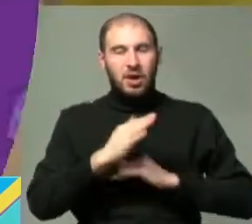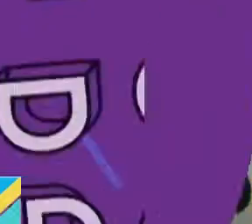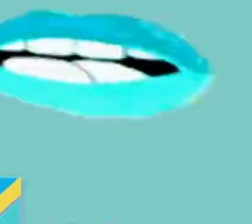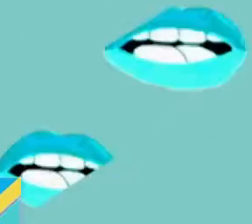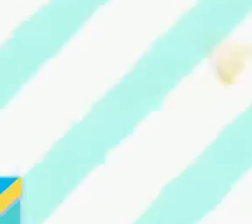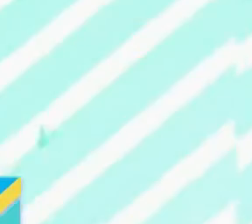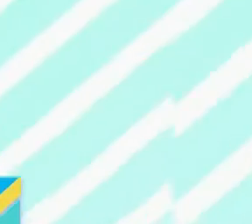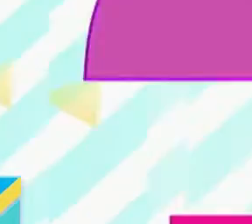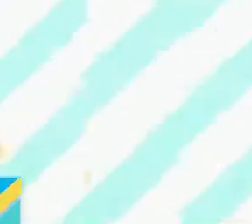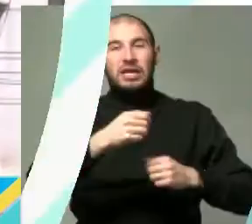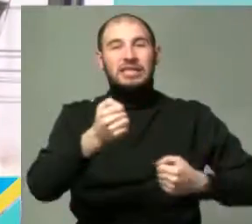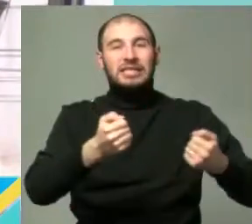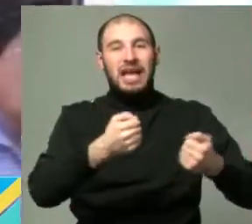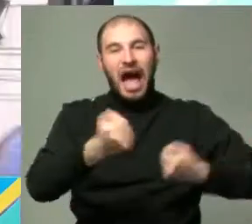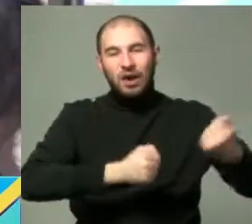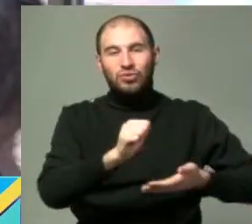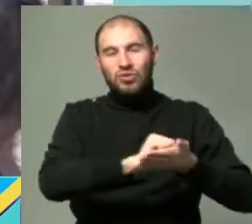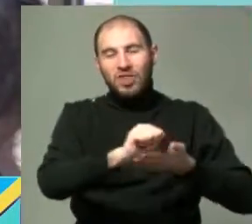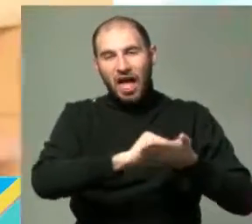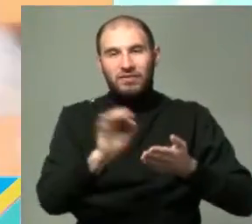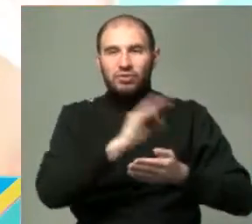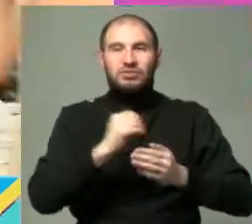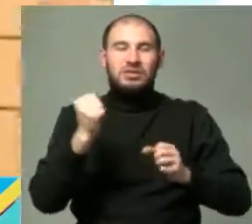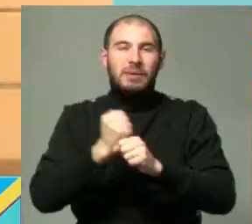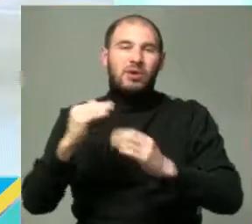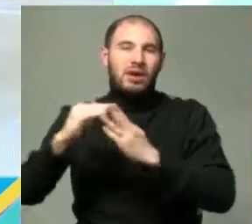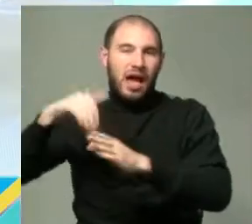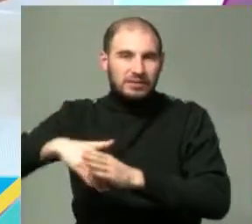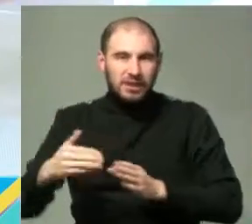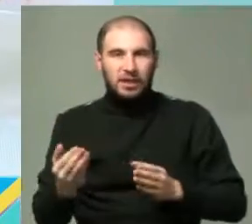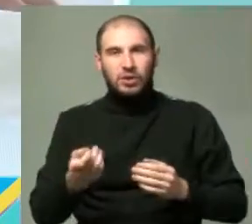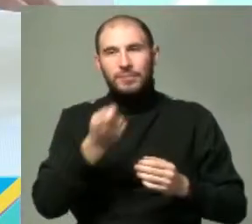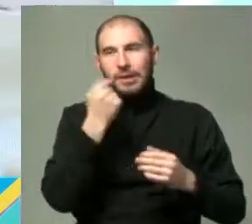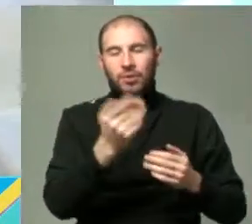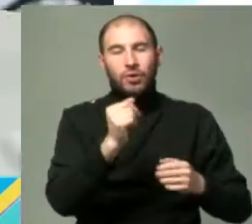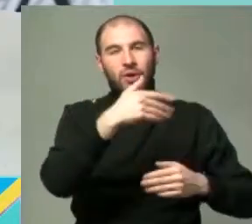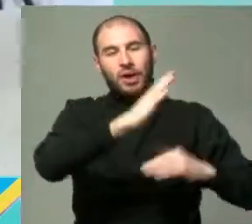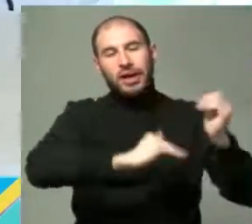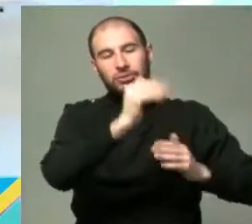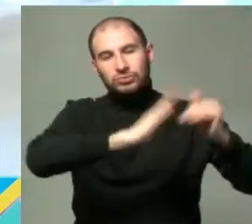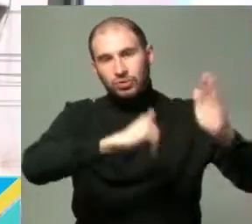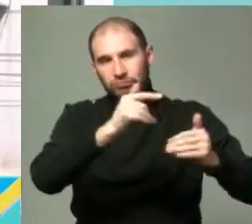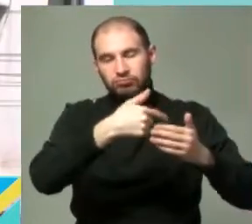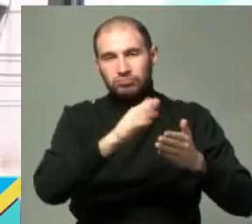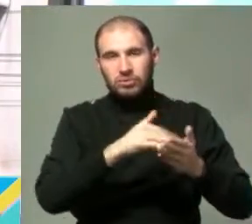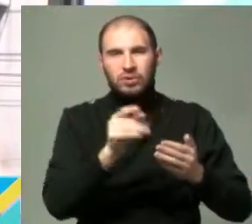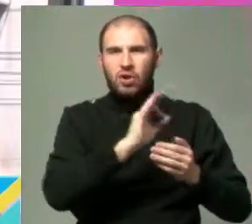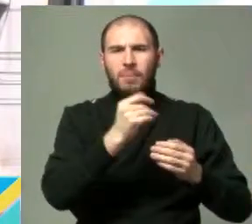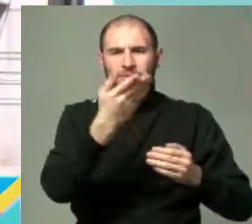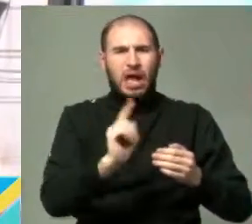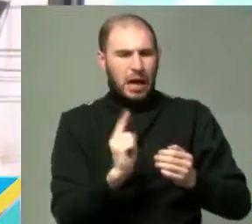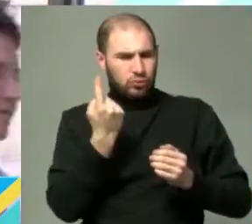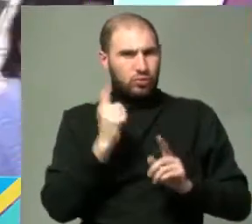desde los trapitos hasta los cuidadores domésticos, desde un albañil que hemos conocido tradicionalmente, no a un